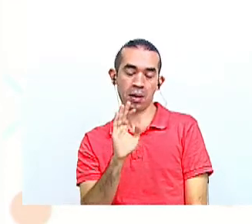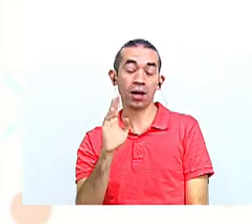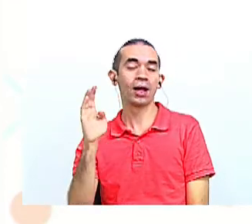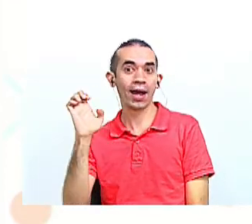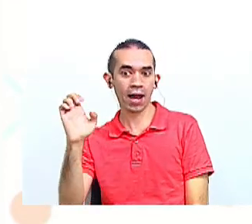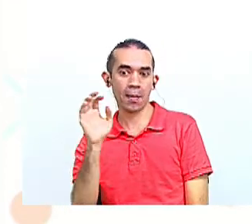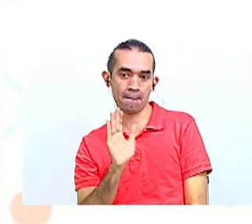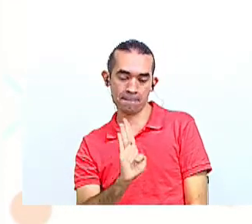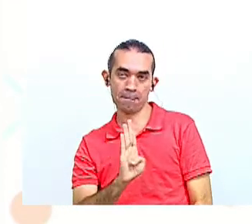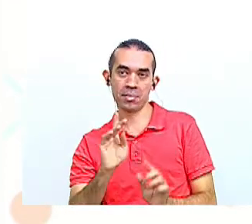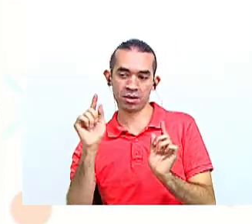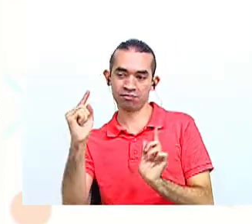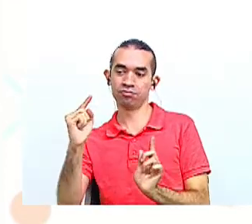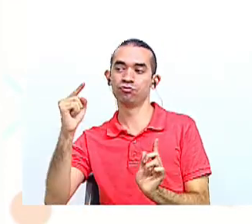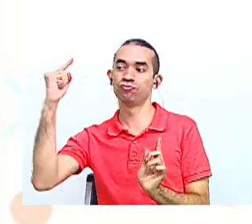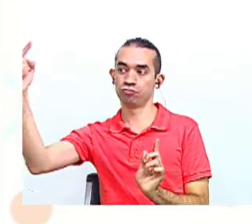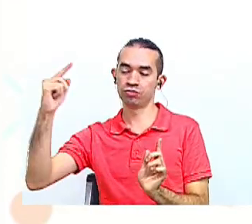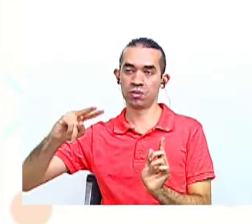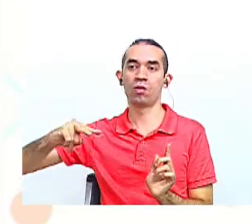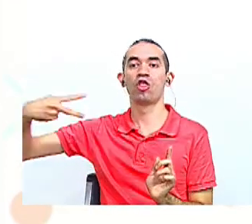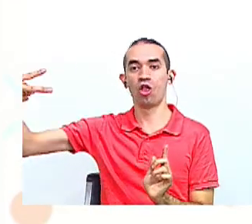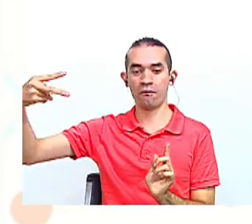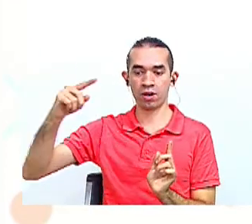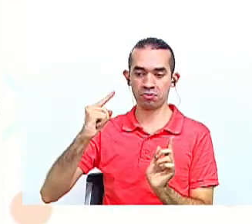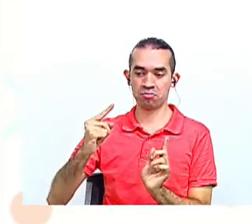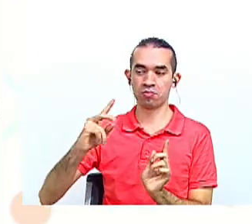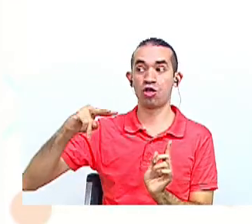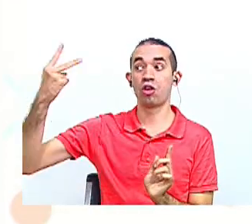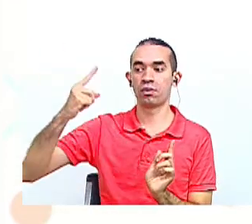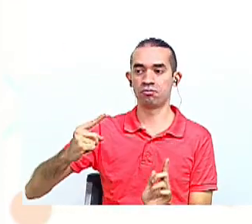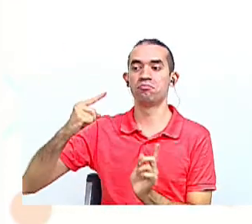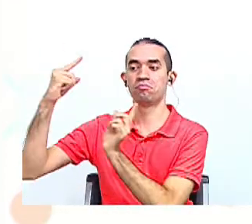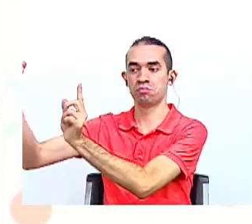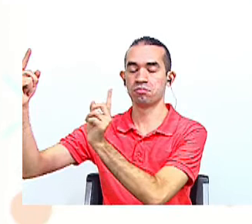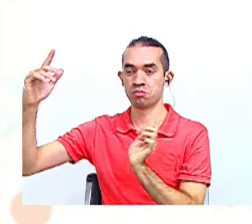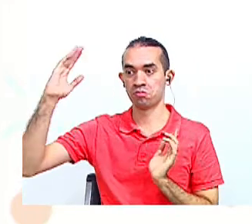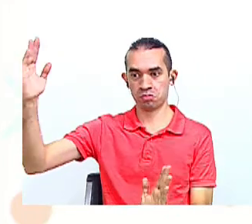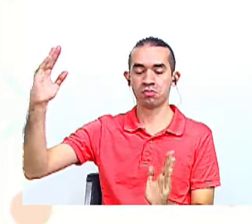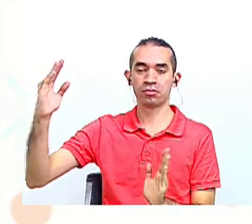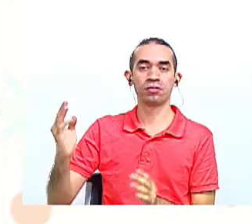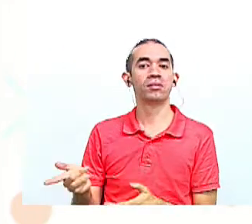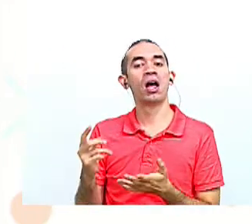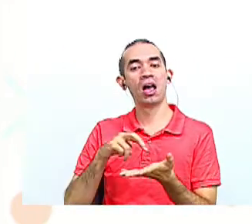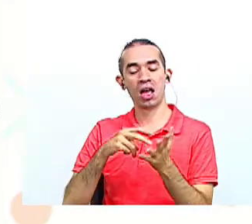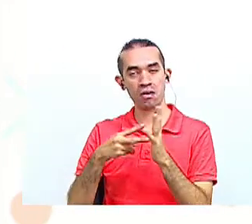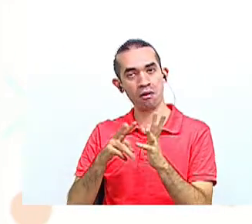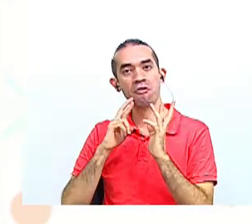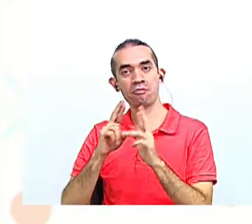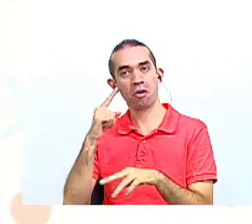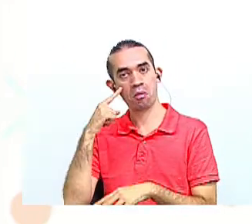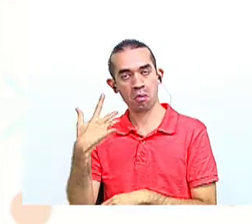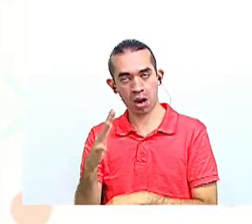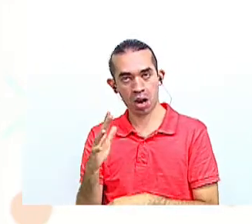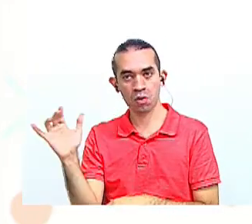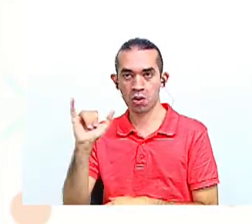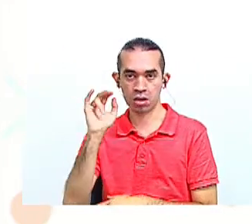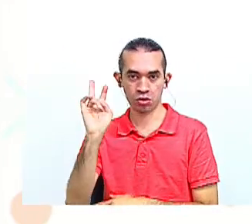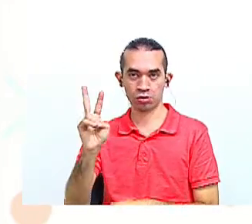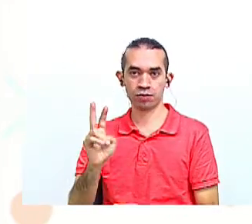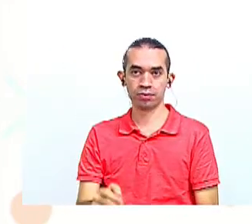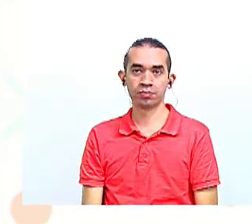obtenemos que este equivale al doble. Entonces, al comparar, el resultado será igual a